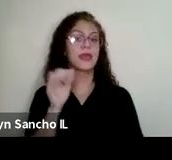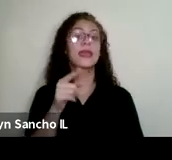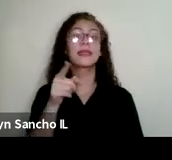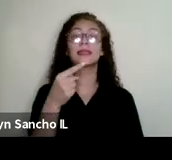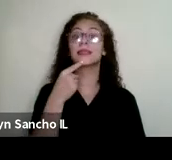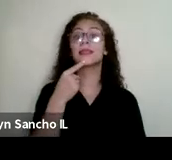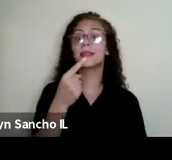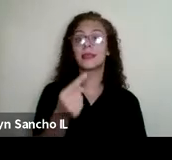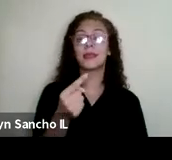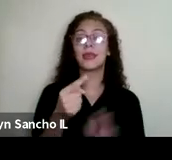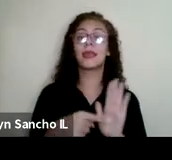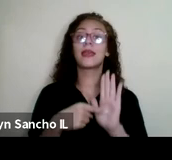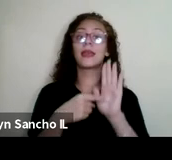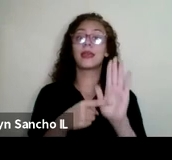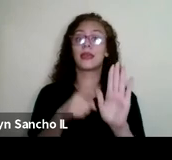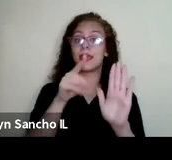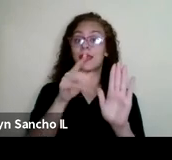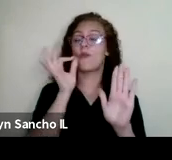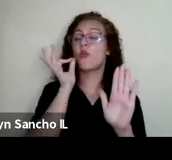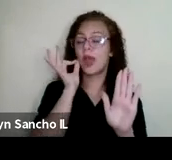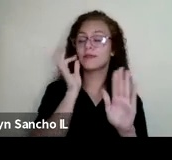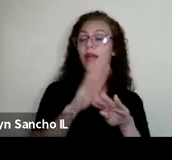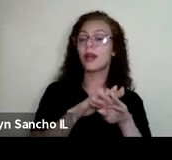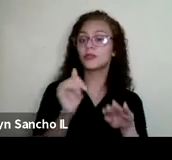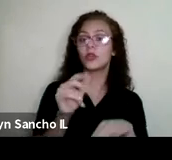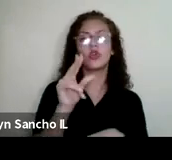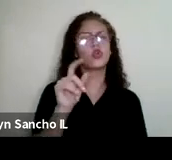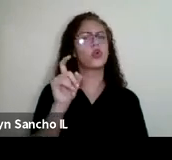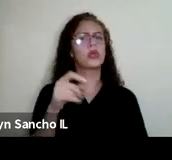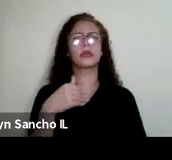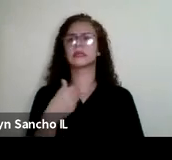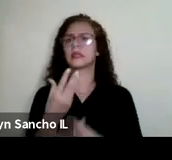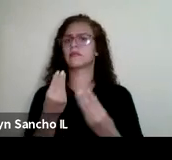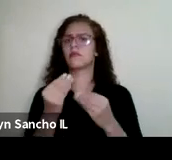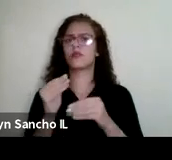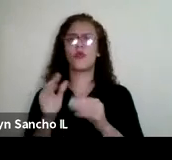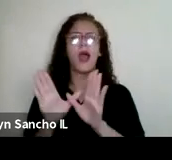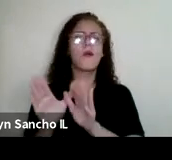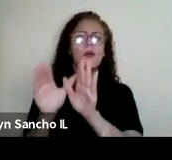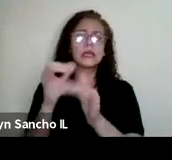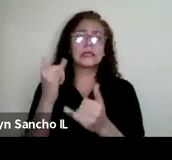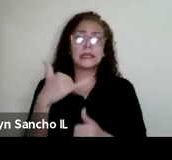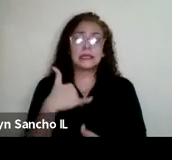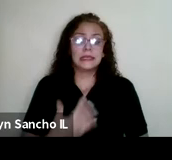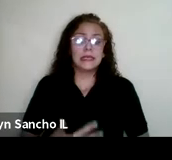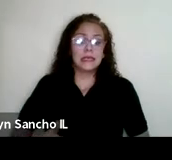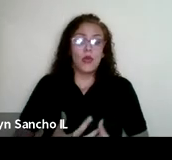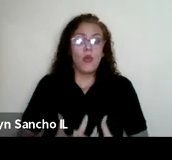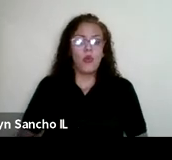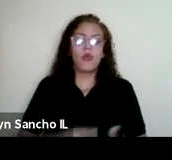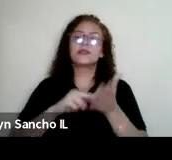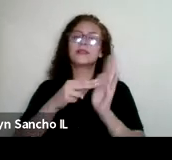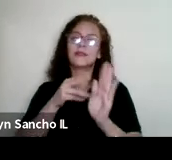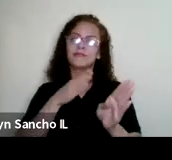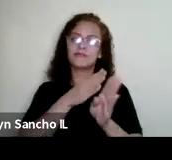que, refiriéndose en este caso a las mujeres, no deben de sentir miedo a volar y si sienten un hueco en el estómago, están en camino a la